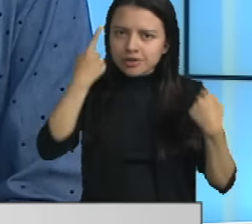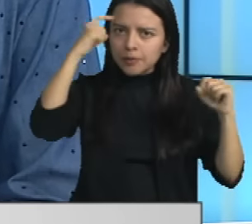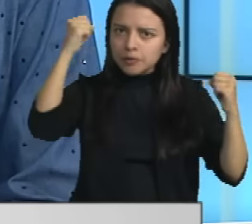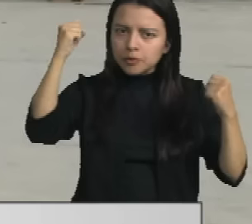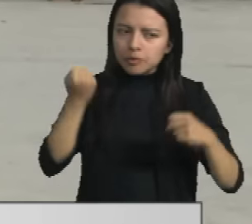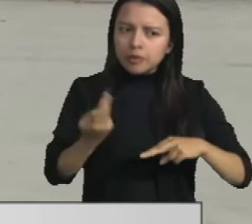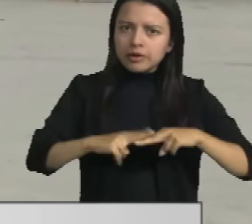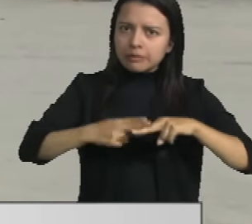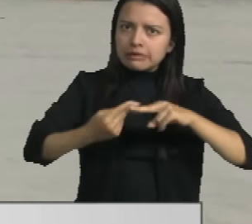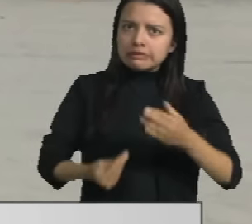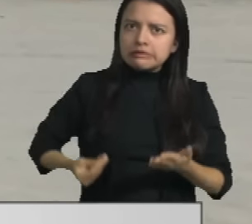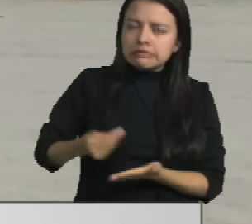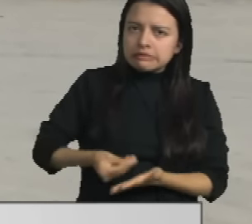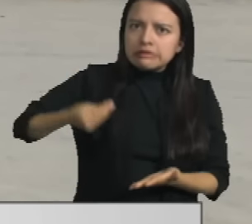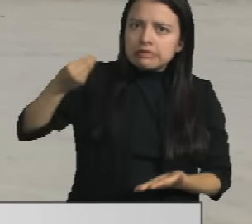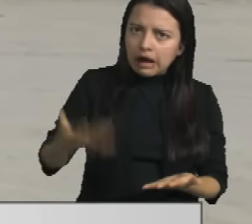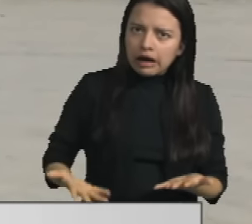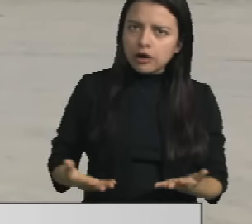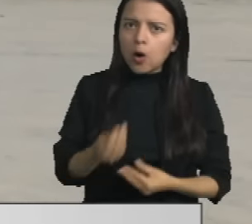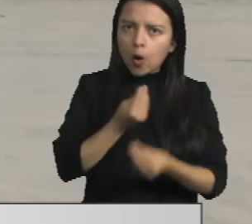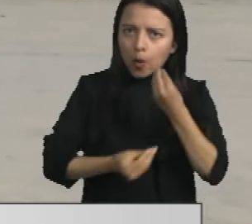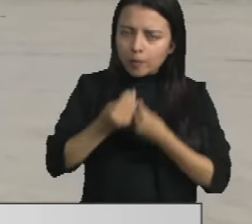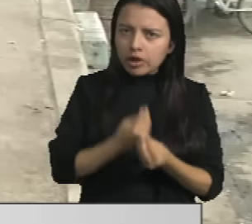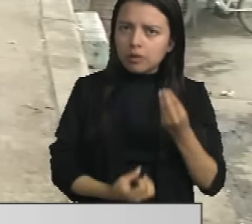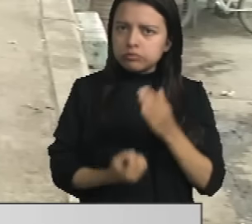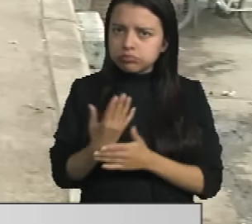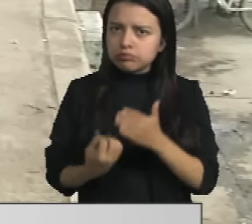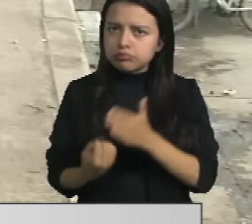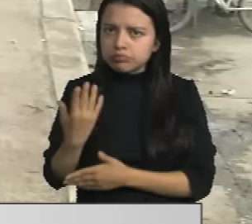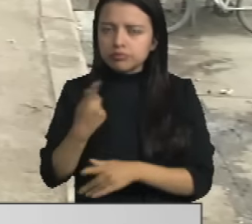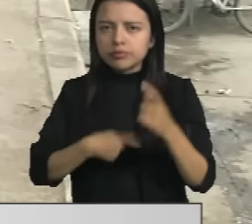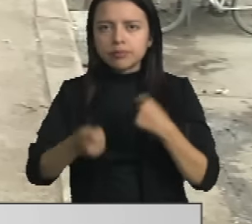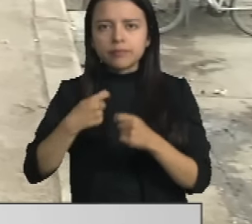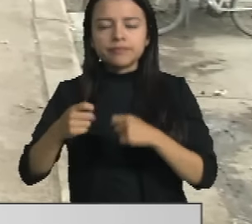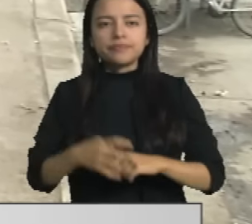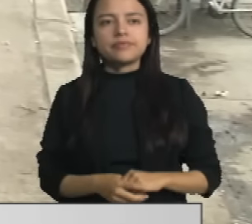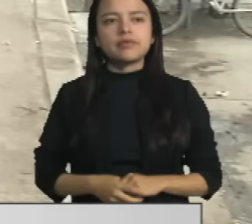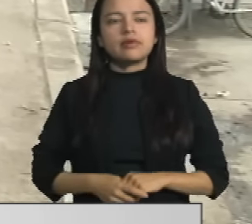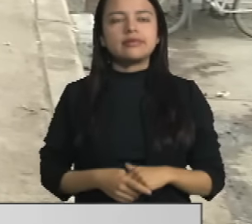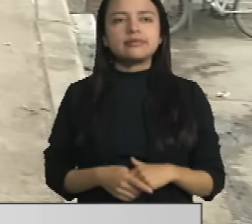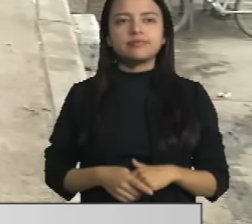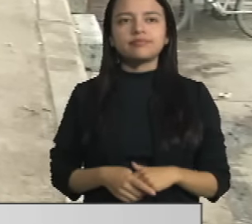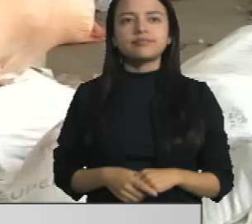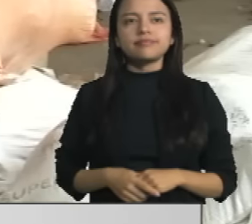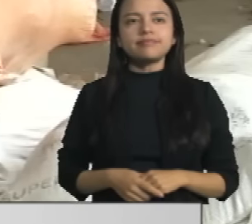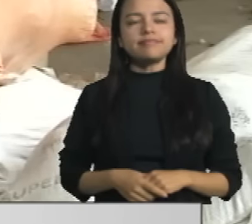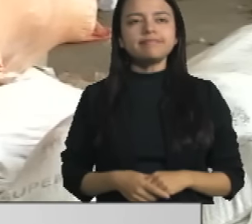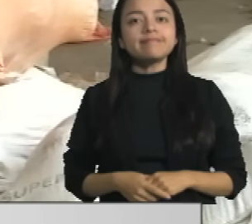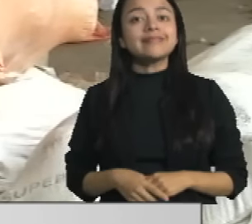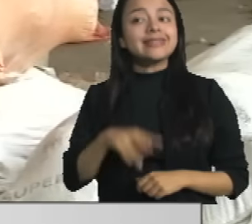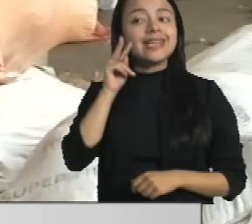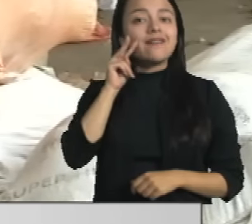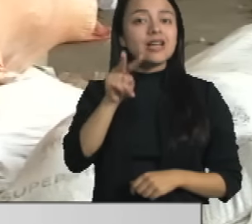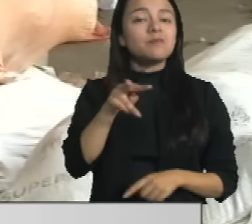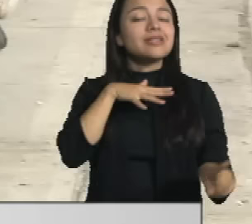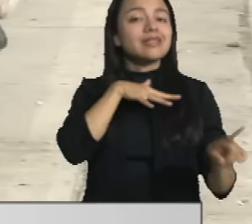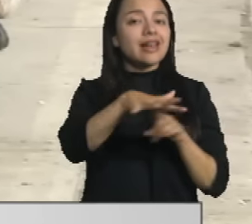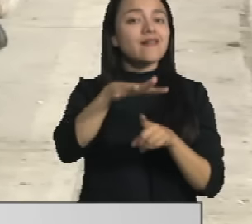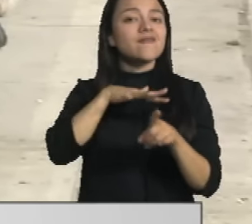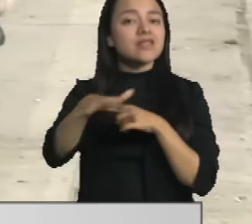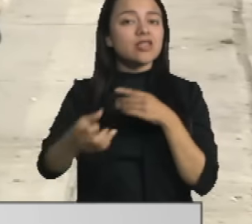precios. El paro camionero, que con mayor fuerza se siente en el interior del país, comienza a afectar el abastecimiento de